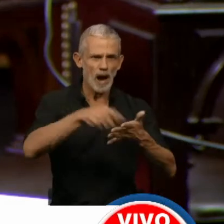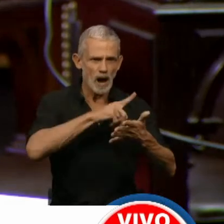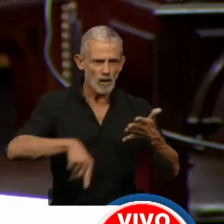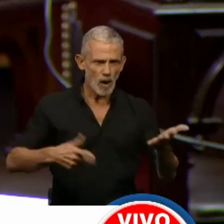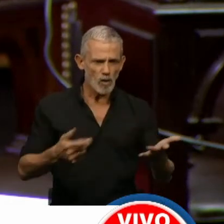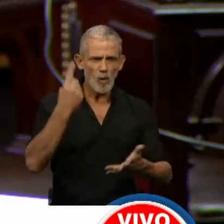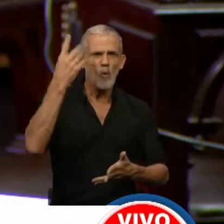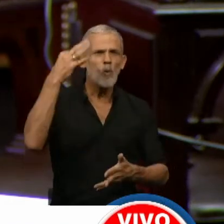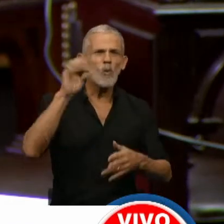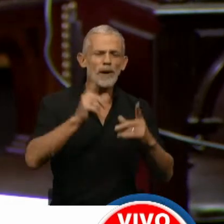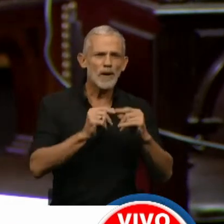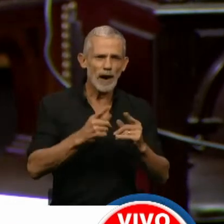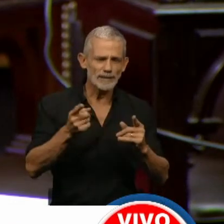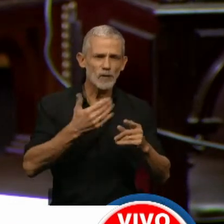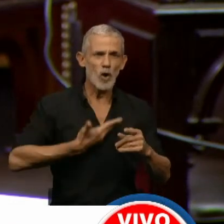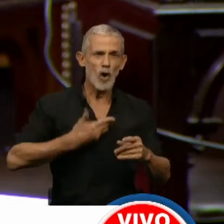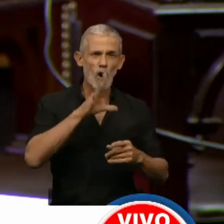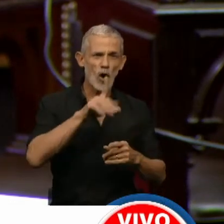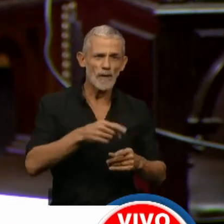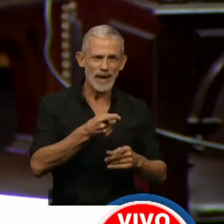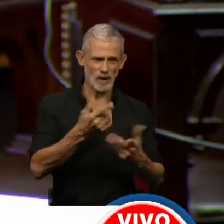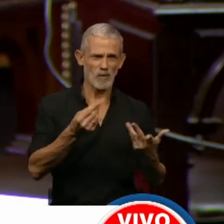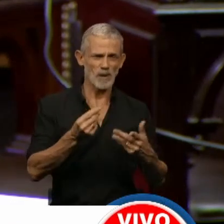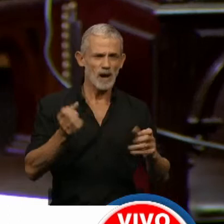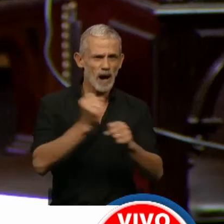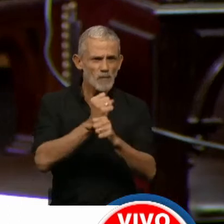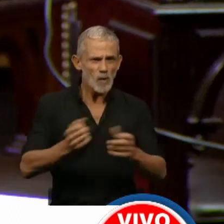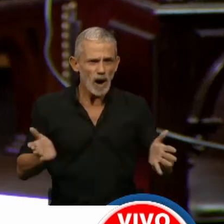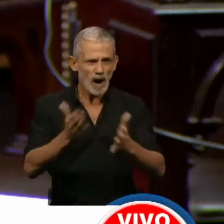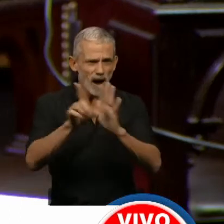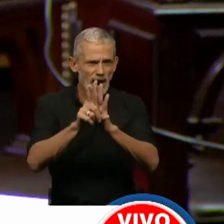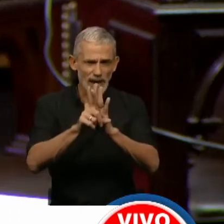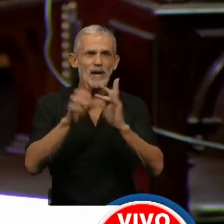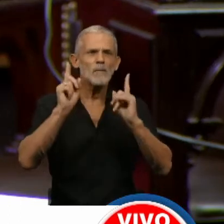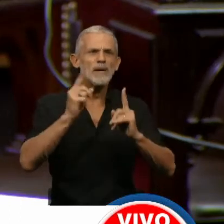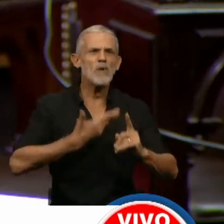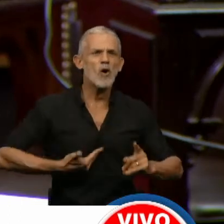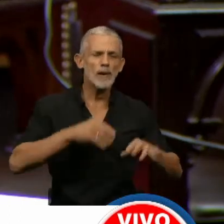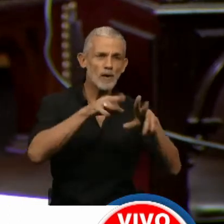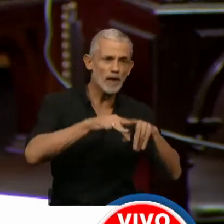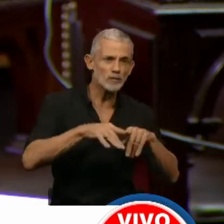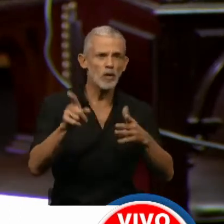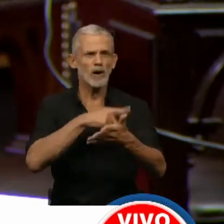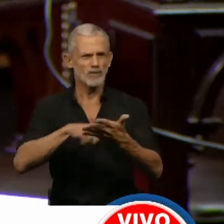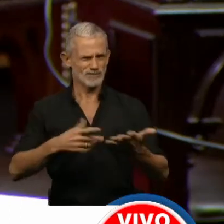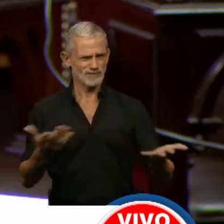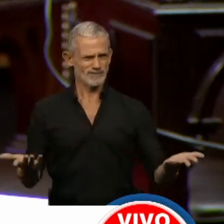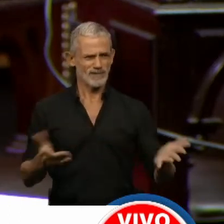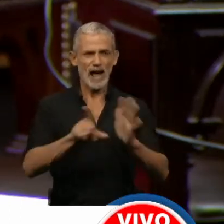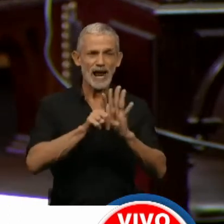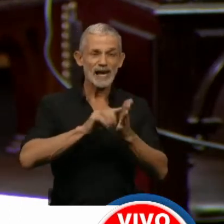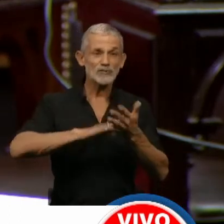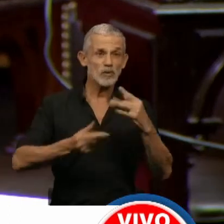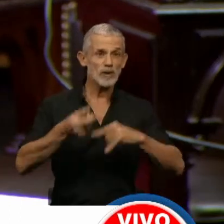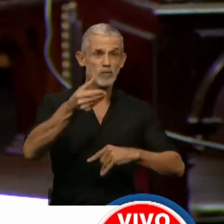El único artículo que redactó el gobierno, cuando fue para la promulgación, lo vetó el mismo gobierno que lo había redactado. Por lo tanto, la ley sin